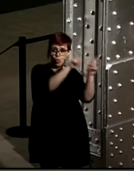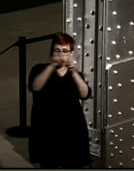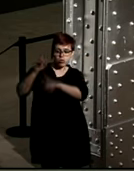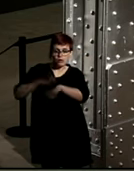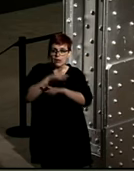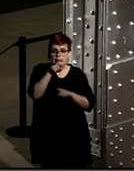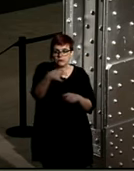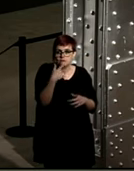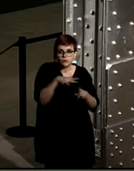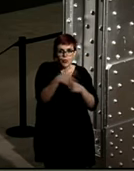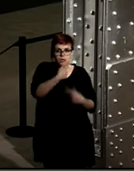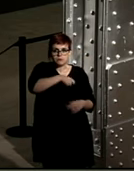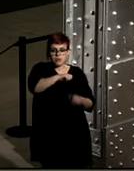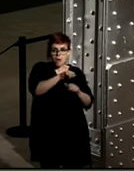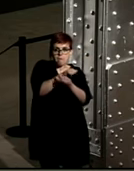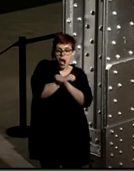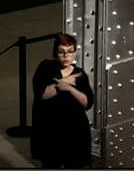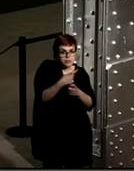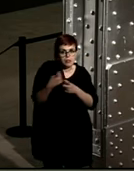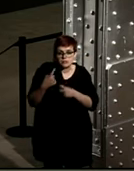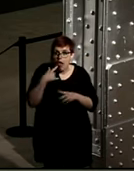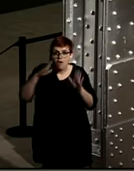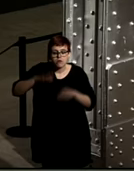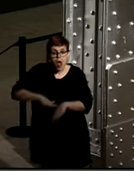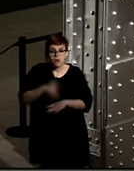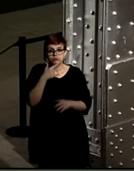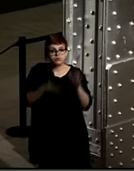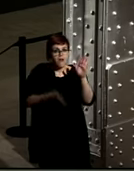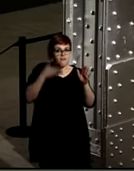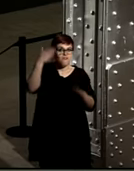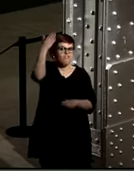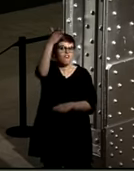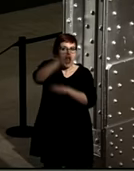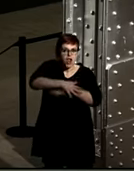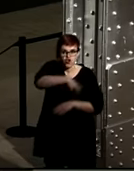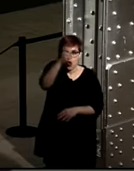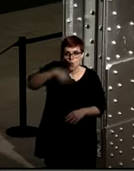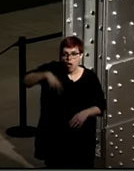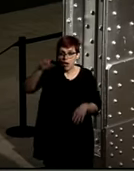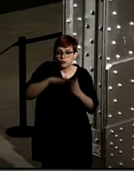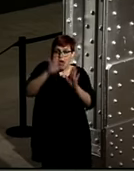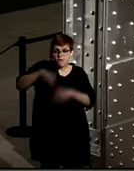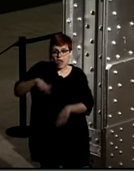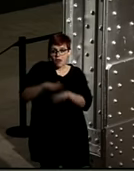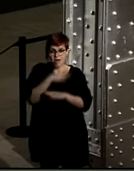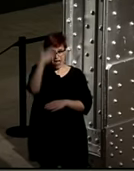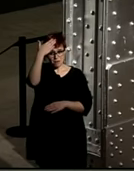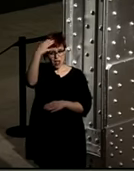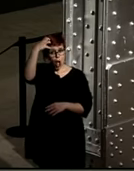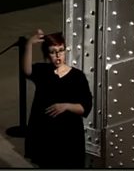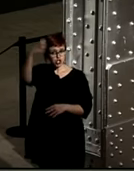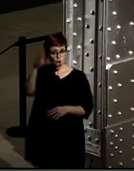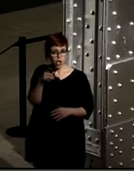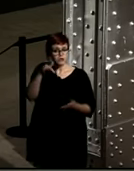acuciados por el paro y la necesidad, cogieron las maletas y terminaron con síntomas de congelamiento en un parque en Oslo. Entonces era una cosa